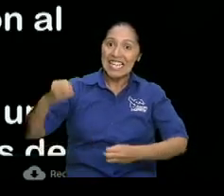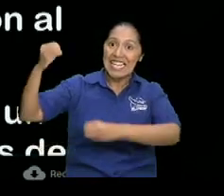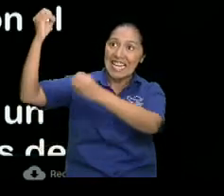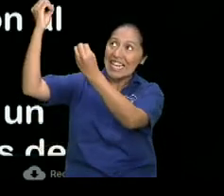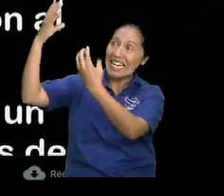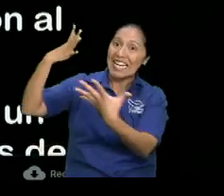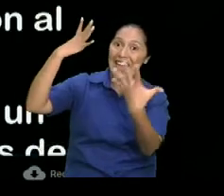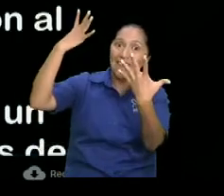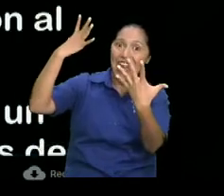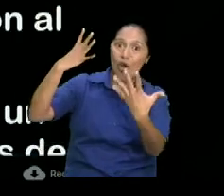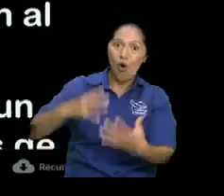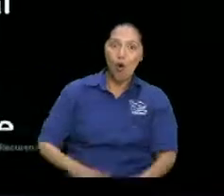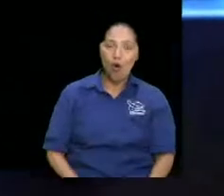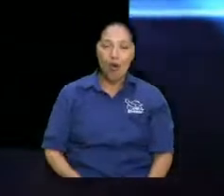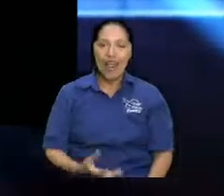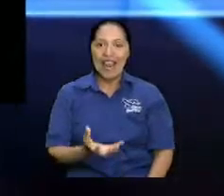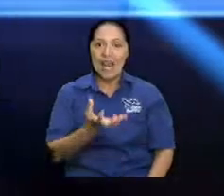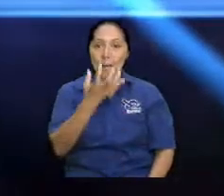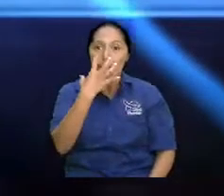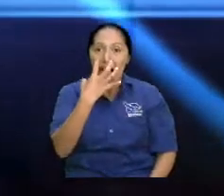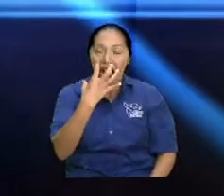estaban empobrecidos, que el pan de pobre,